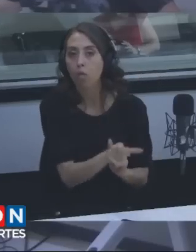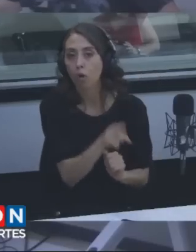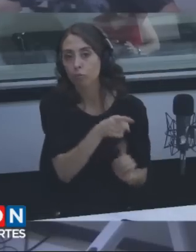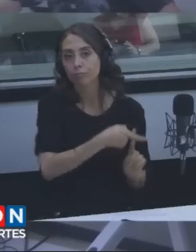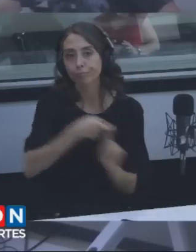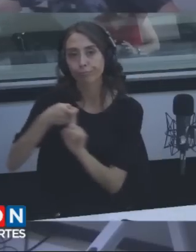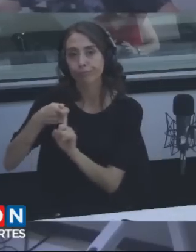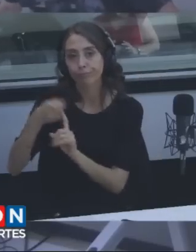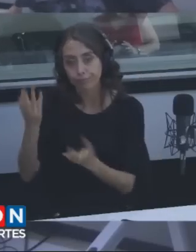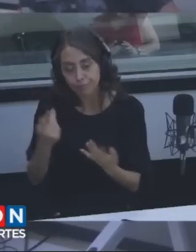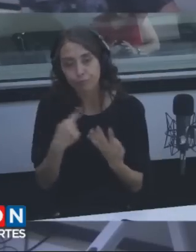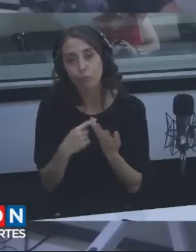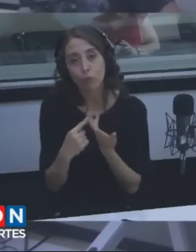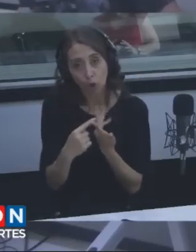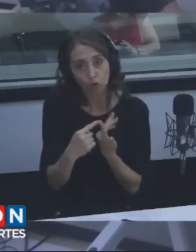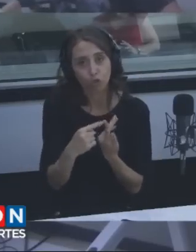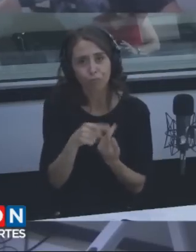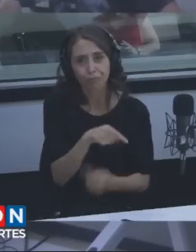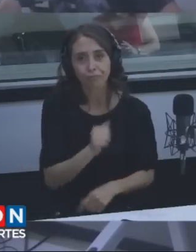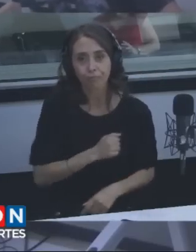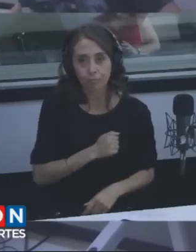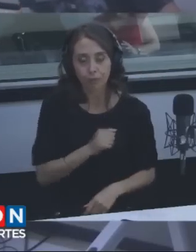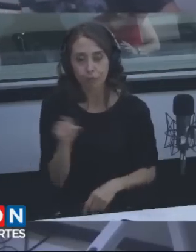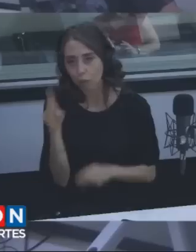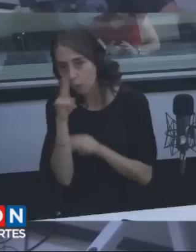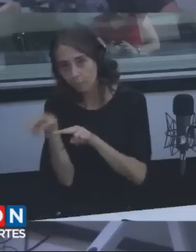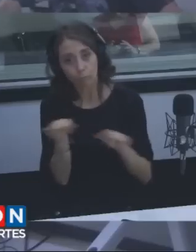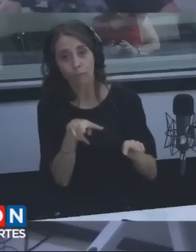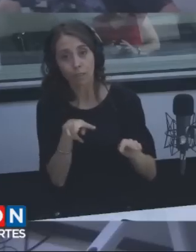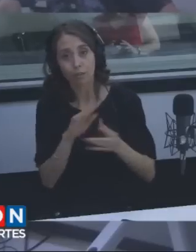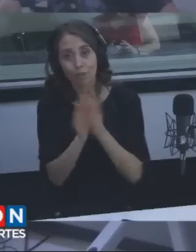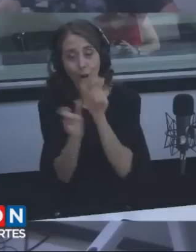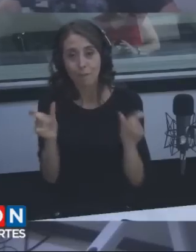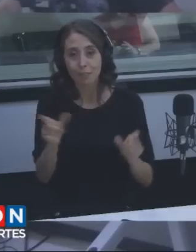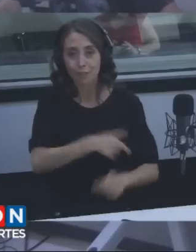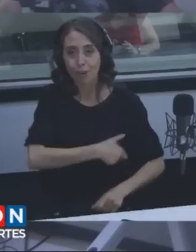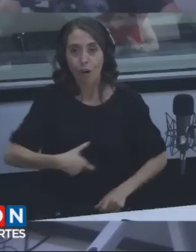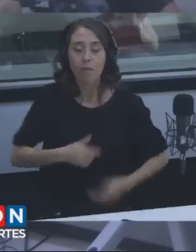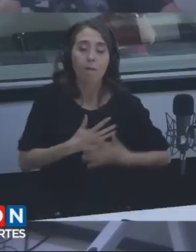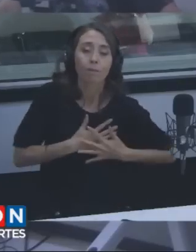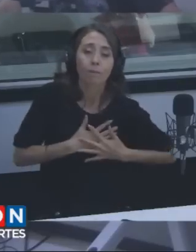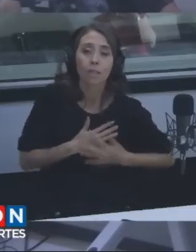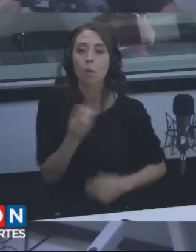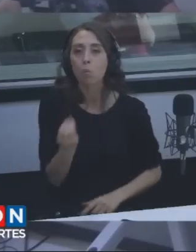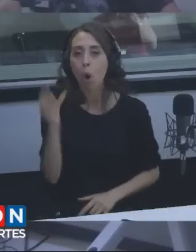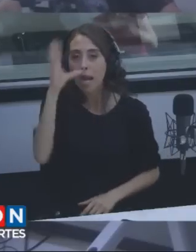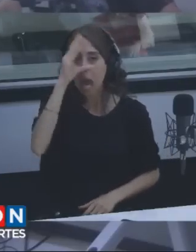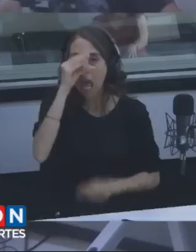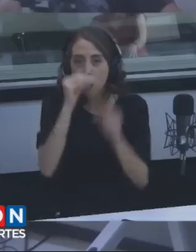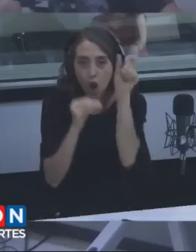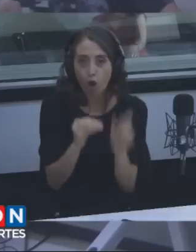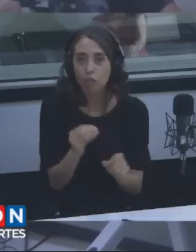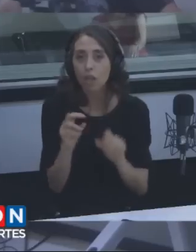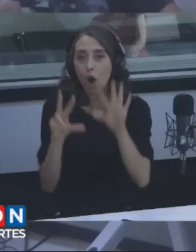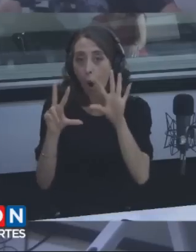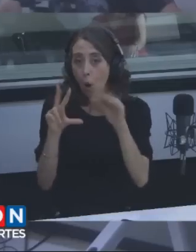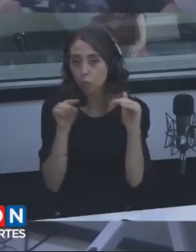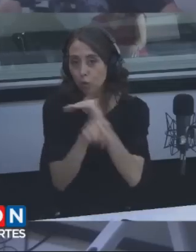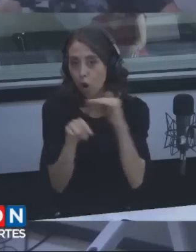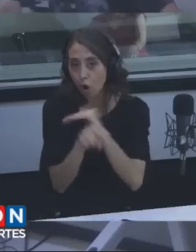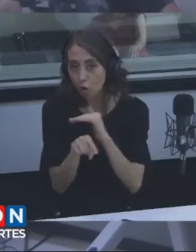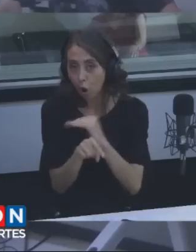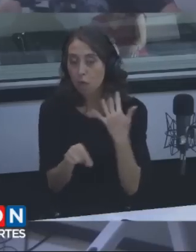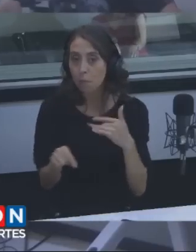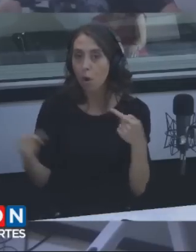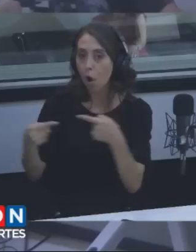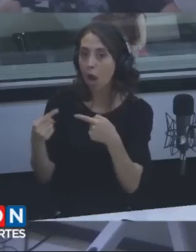los elementos de la Católica que se ha ganado el corazón acá de todo el pueblo cruzado es Diego Buenanote, que suma 8 goles, goles importantes ante la